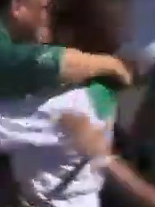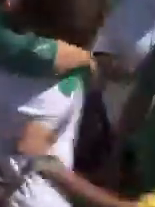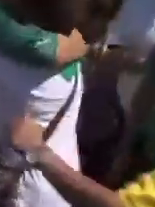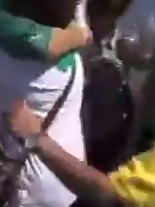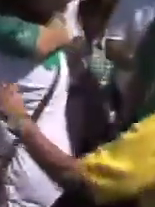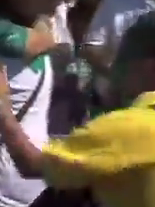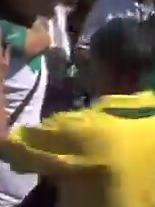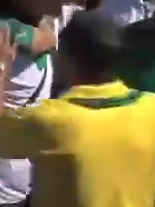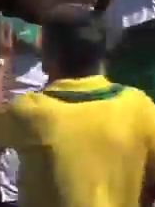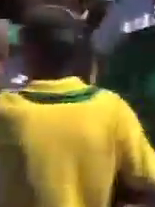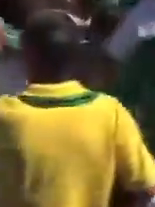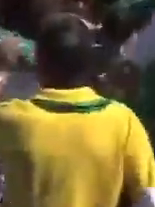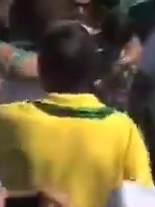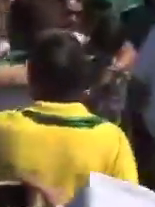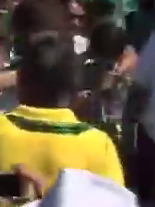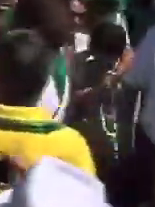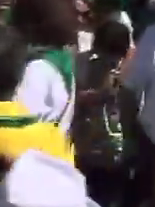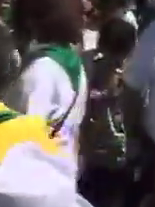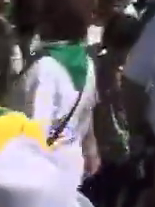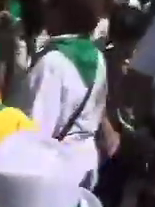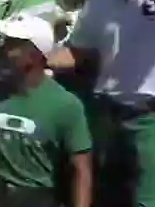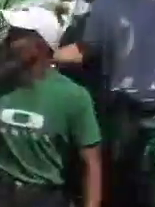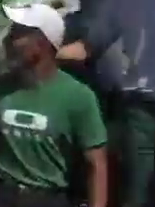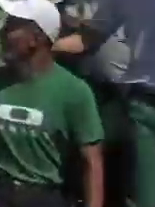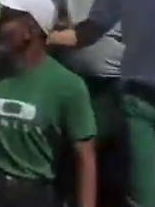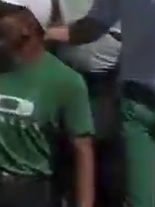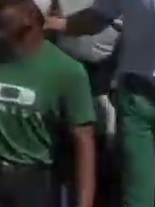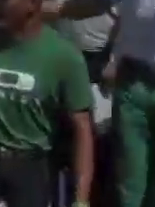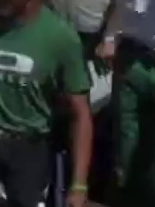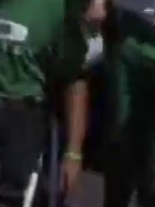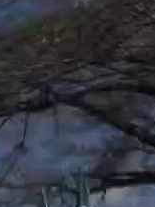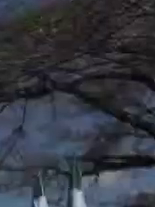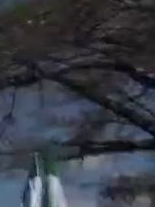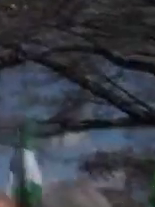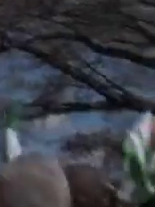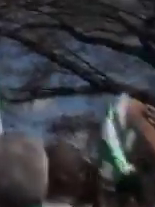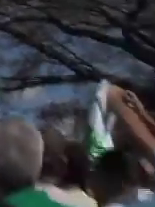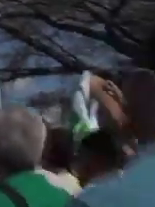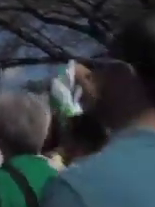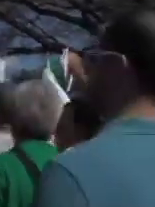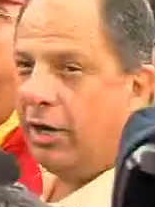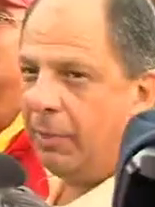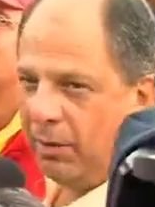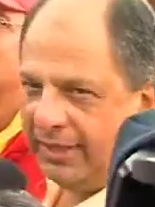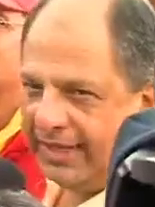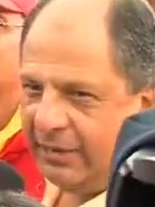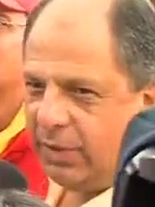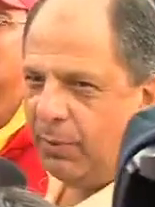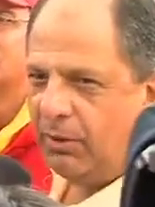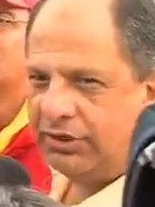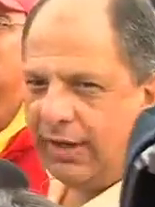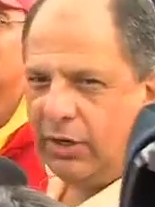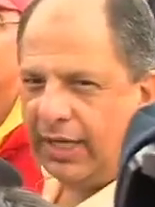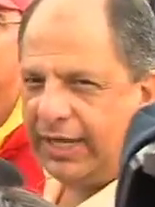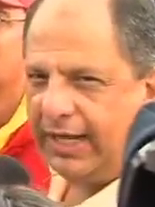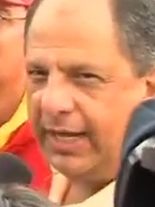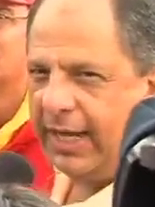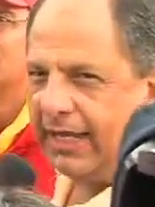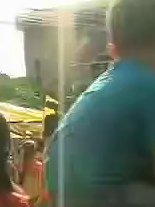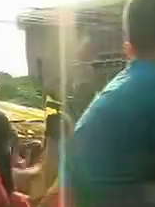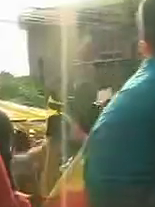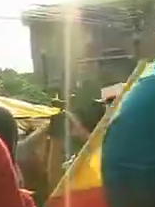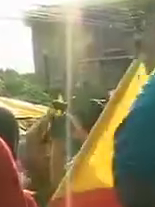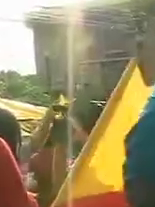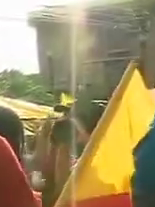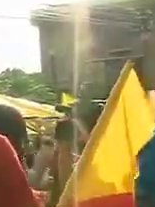Las personas con discapacidad y sus necesidades deben ser una prioridad para el próximo gobierno. Salimos a preguntarle a esta población